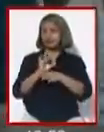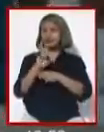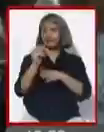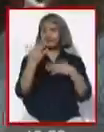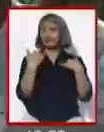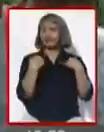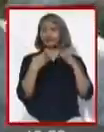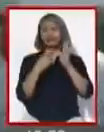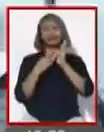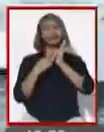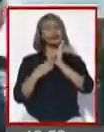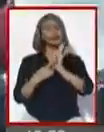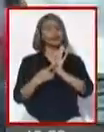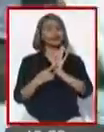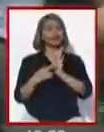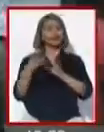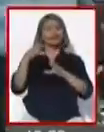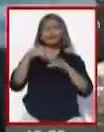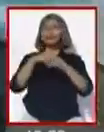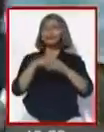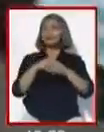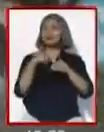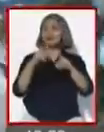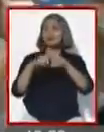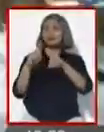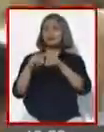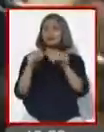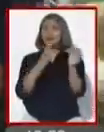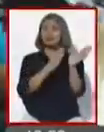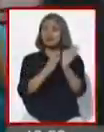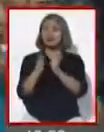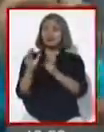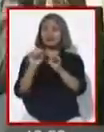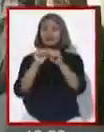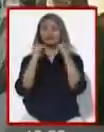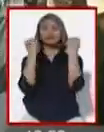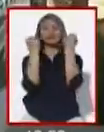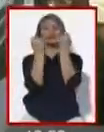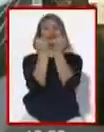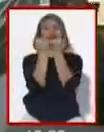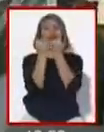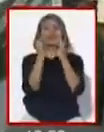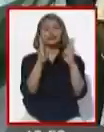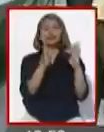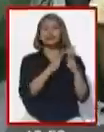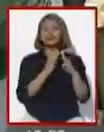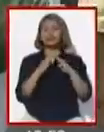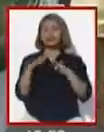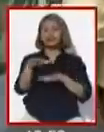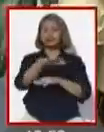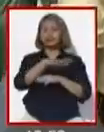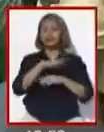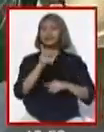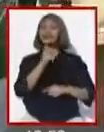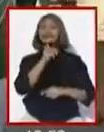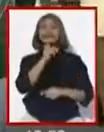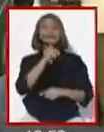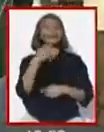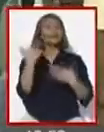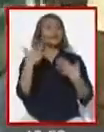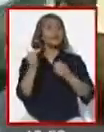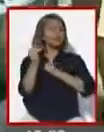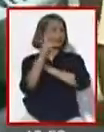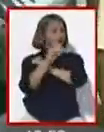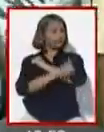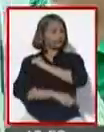él no tenía representabilidad dentro de las diferentes organizaciones sociales de los barrios. Además, han asegurado de que van